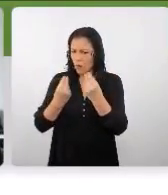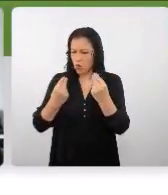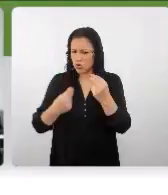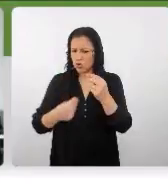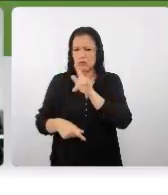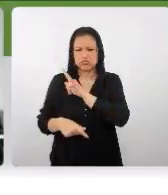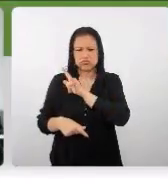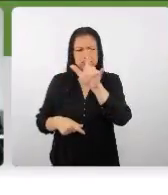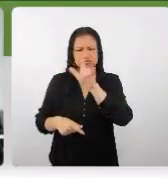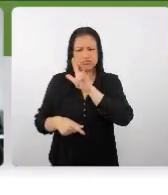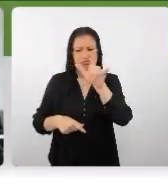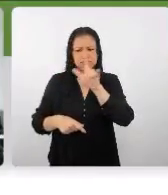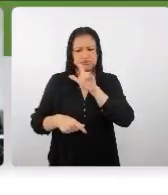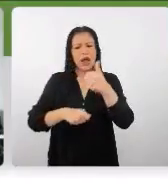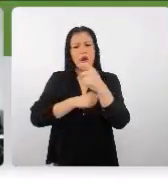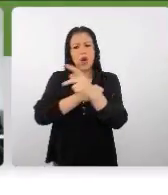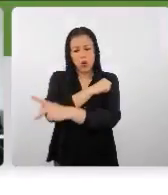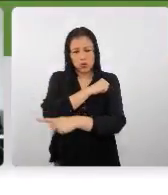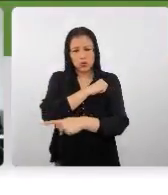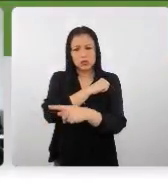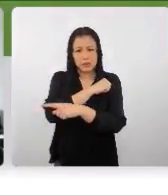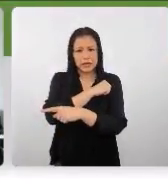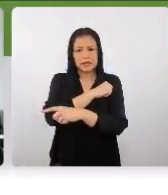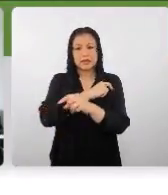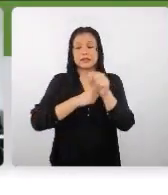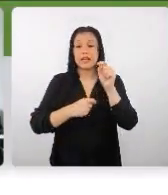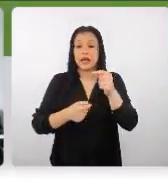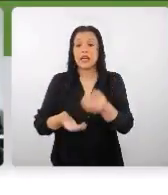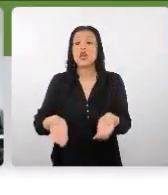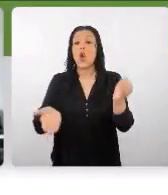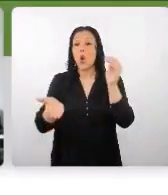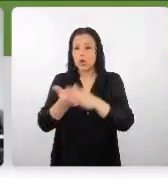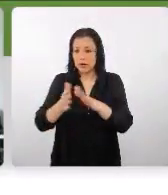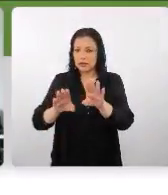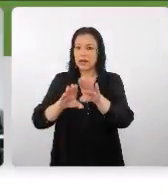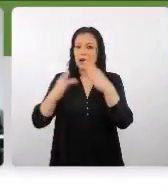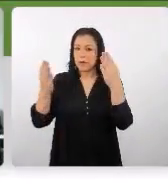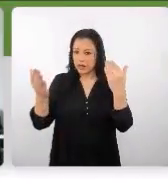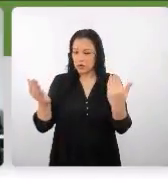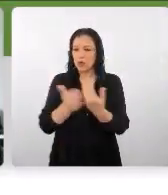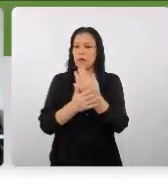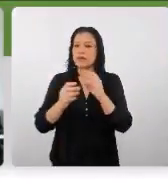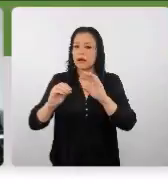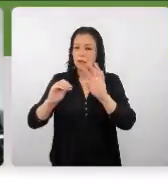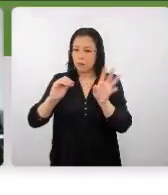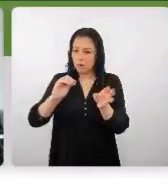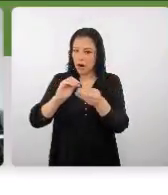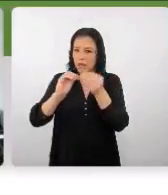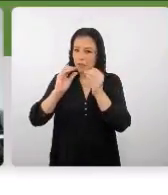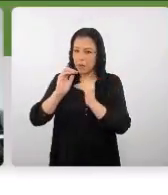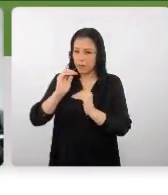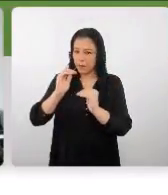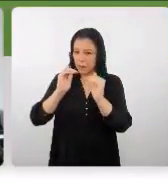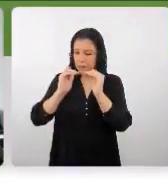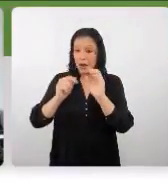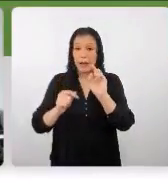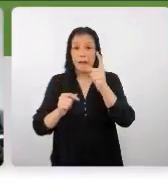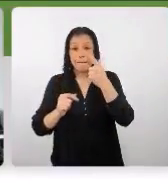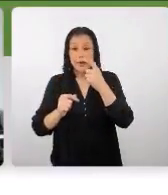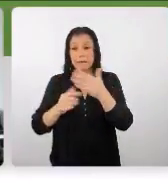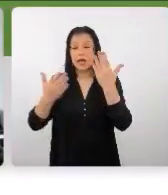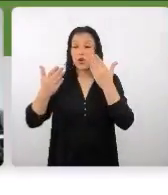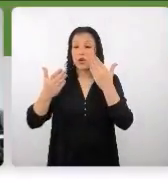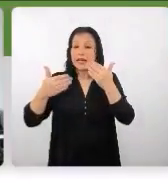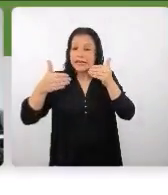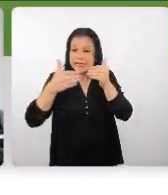extranjero. Estos viajes estamos viendo que se están reactivando poco a poco, se van a seguir reactivando, primero hacia los destinos